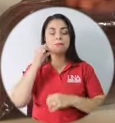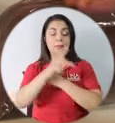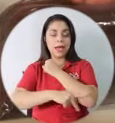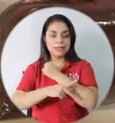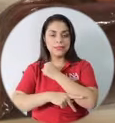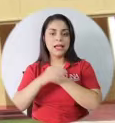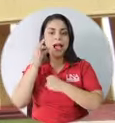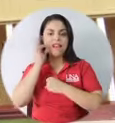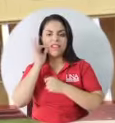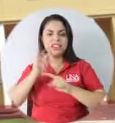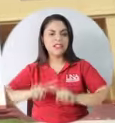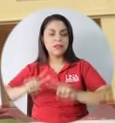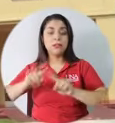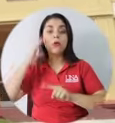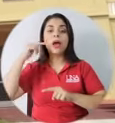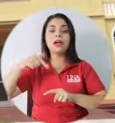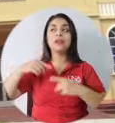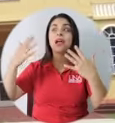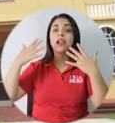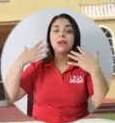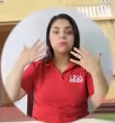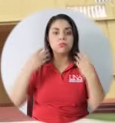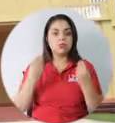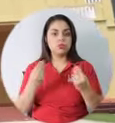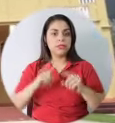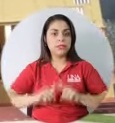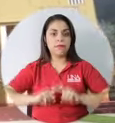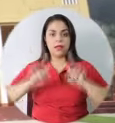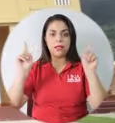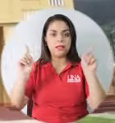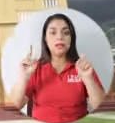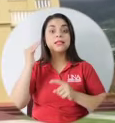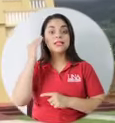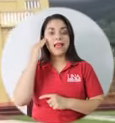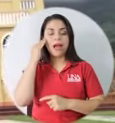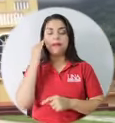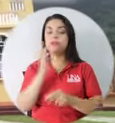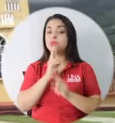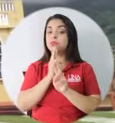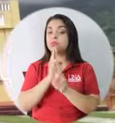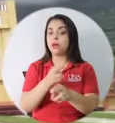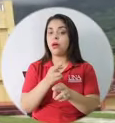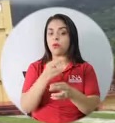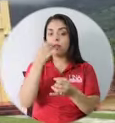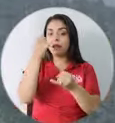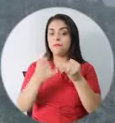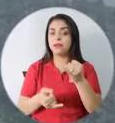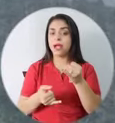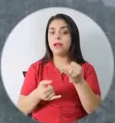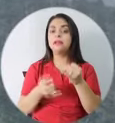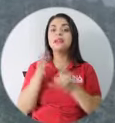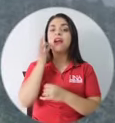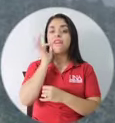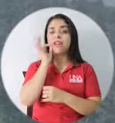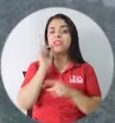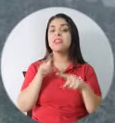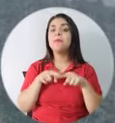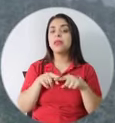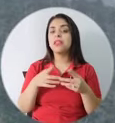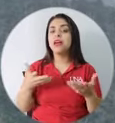además es riquísimo porque tenemos tantos microclimas y, como ustedes sabrán, el resultado final del producto del